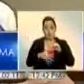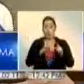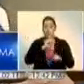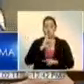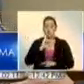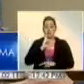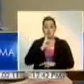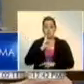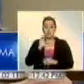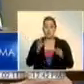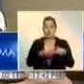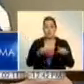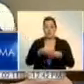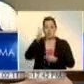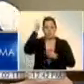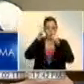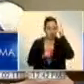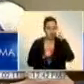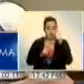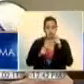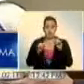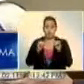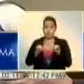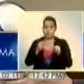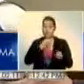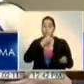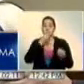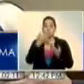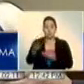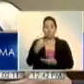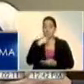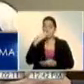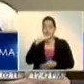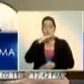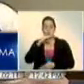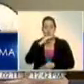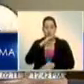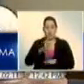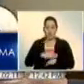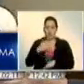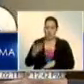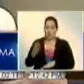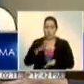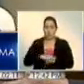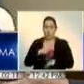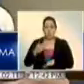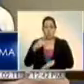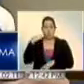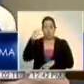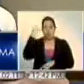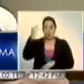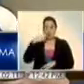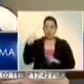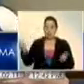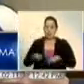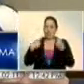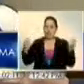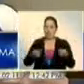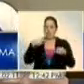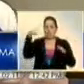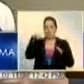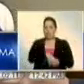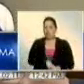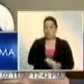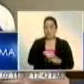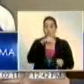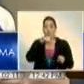nombre del oficialismo. Él ha dicho, ha expresado su molestia por cuanto ha señalado una supuesta campaña de desprestigio,